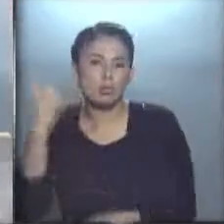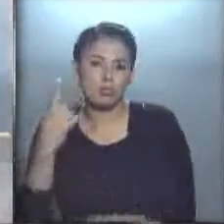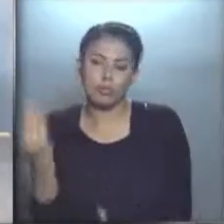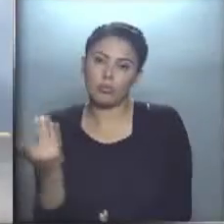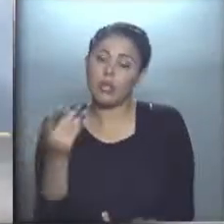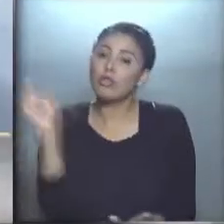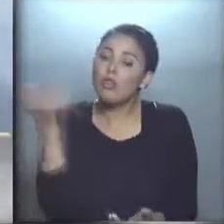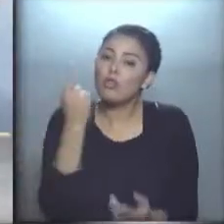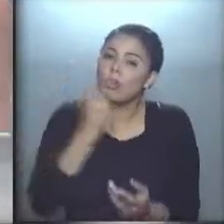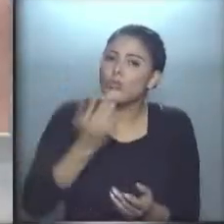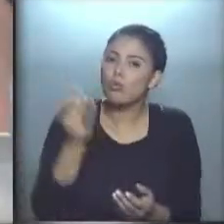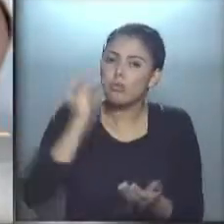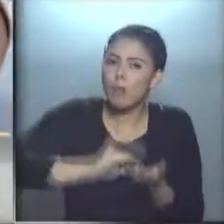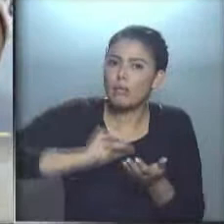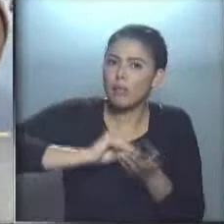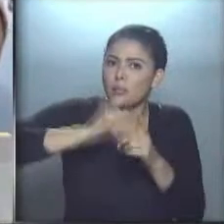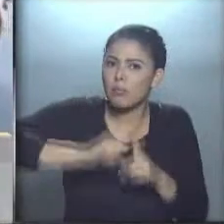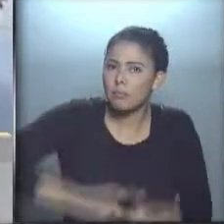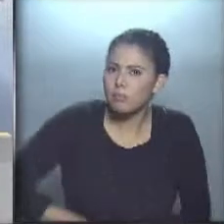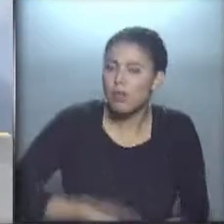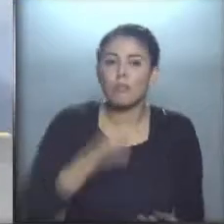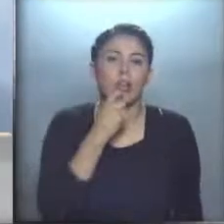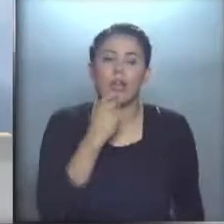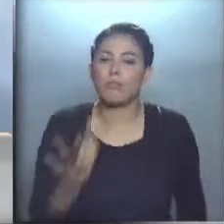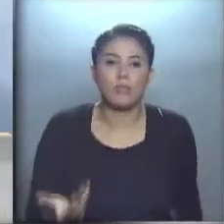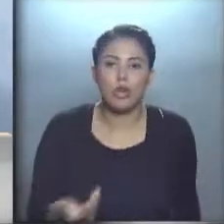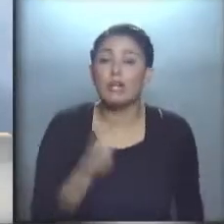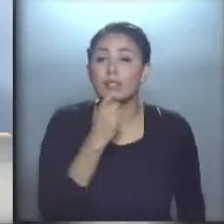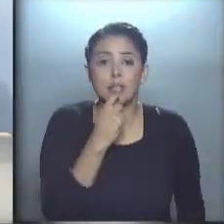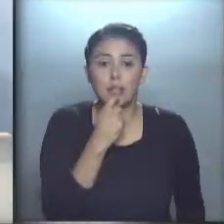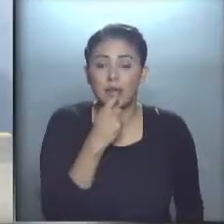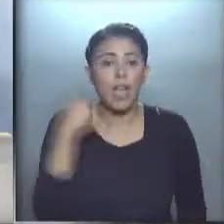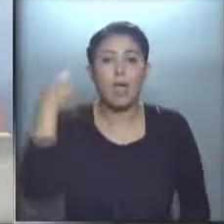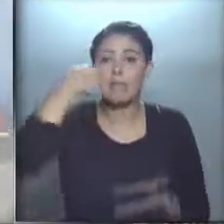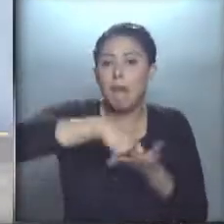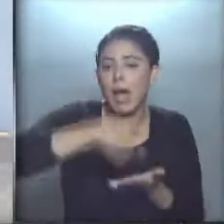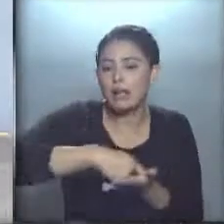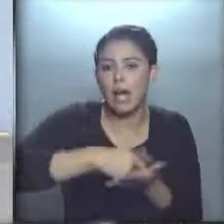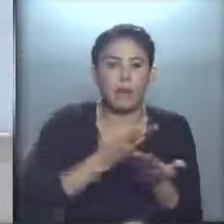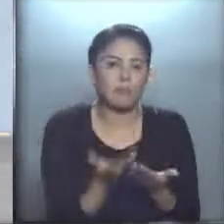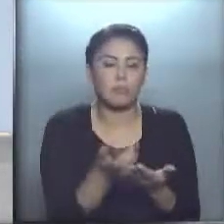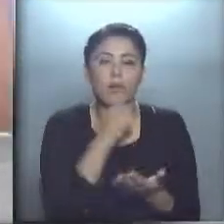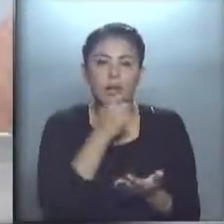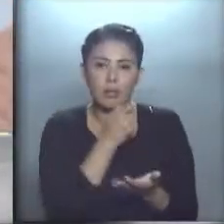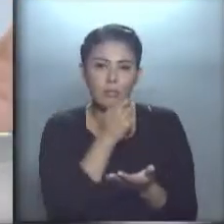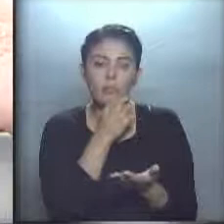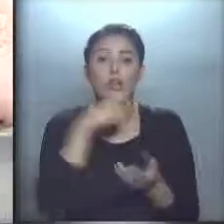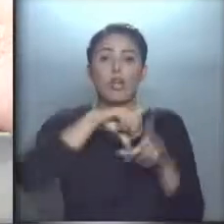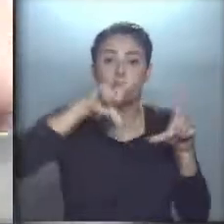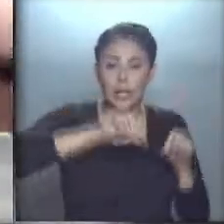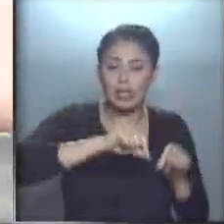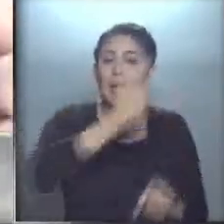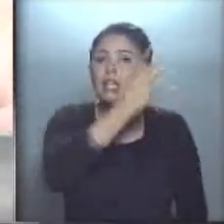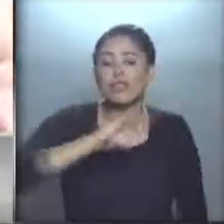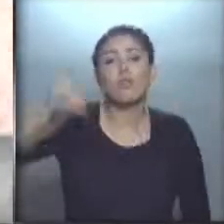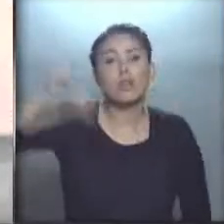dar muchos consumos. Por ejemplo, aquel que paga servicio prepago paga